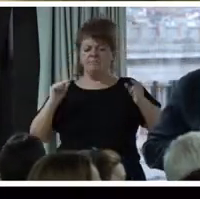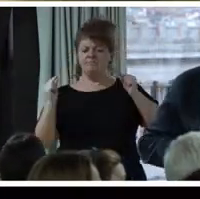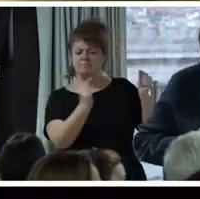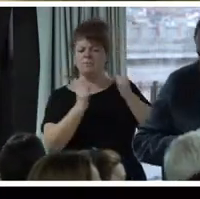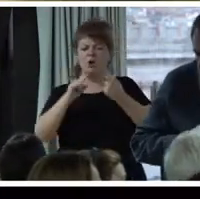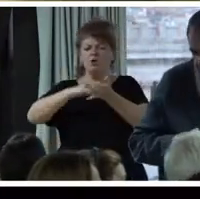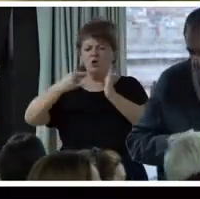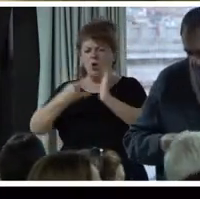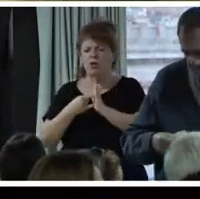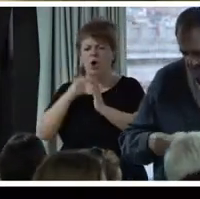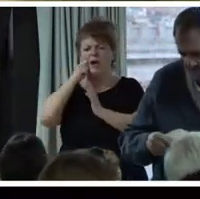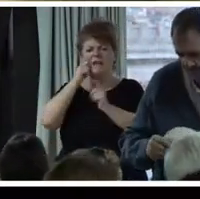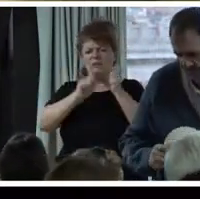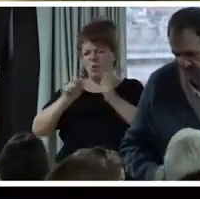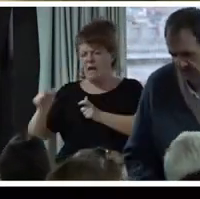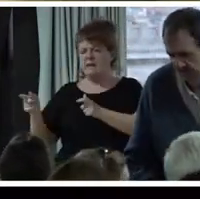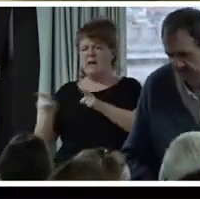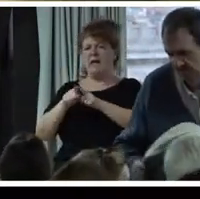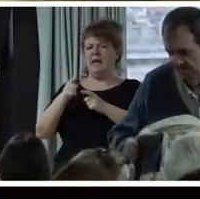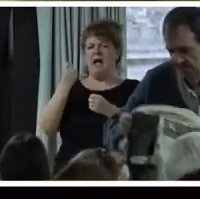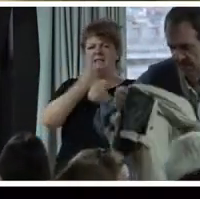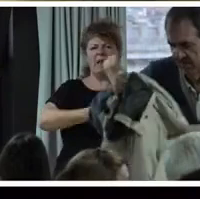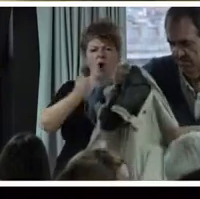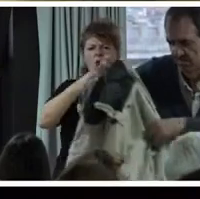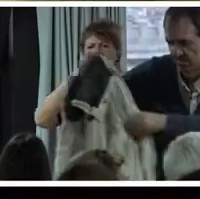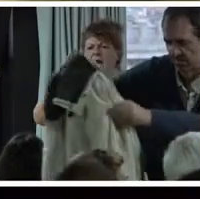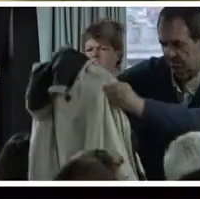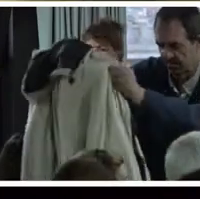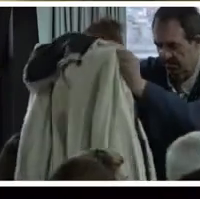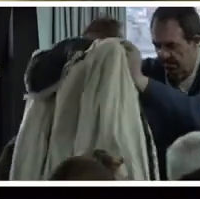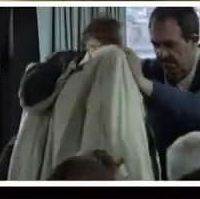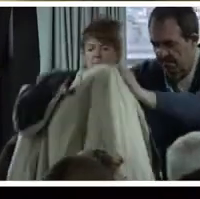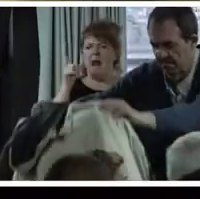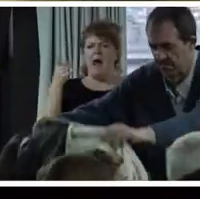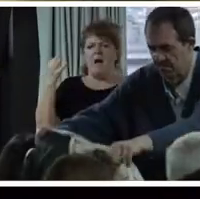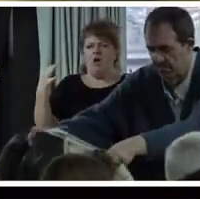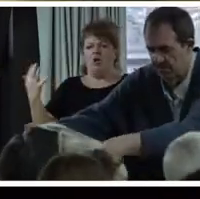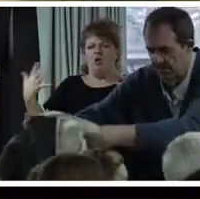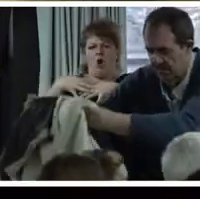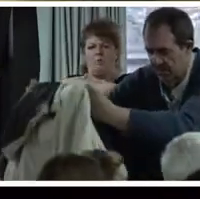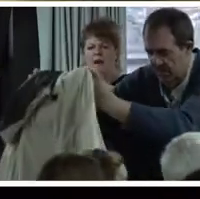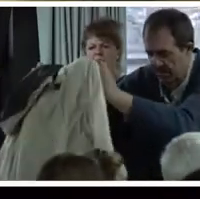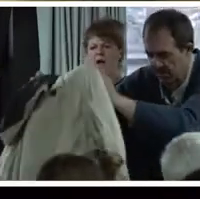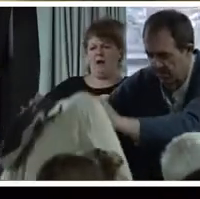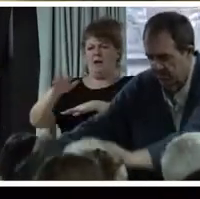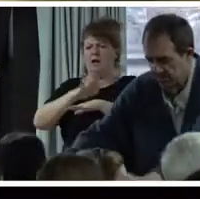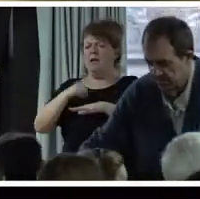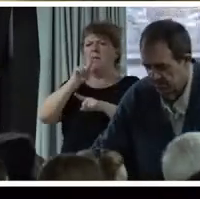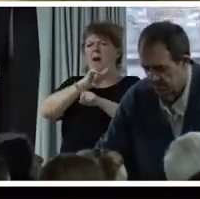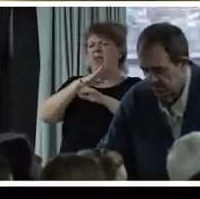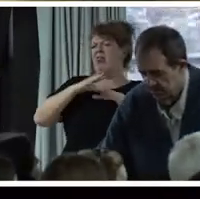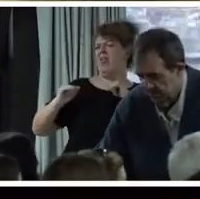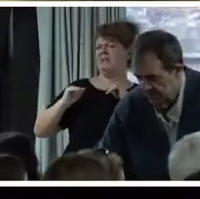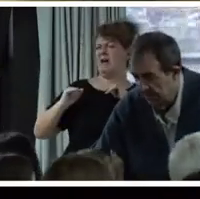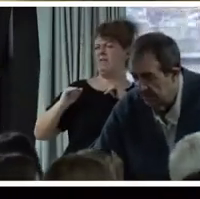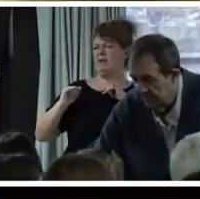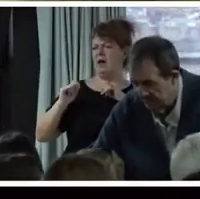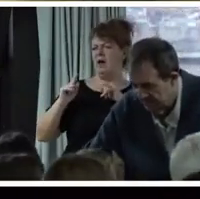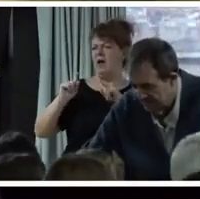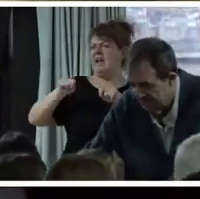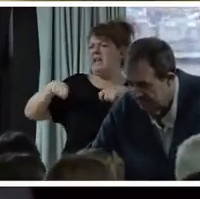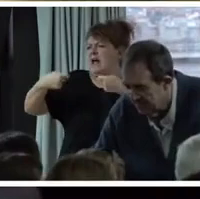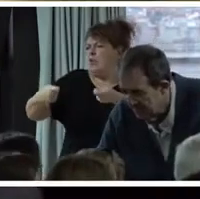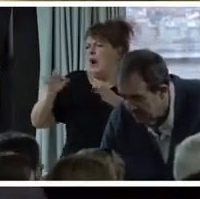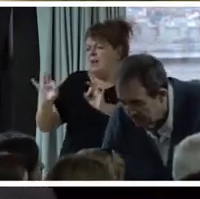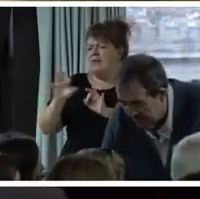humanitarias políticas y económicas económicas que normalizan en lugar de desafiar naturaleza